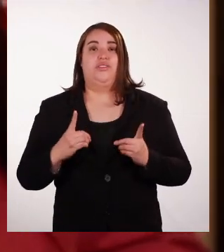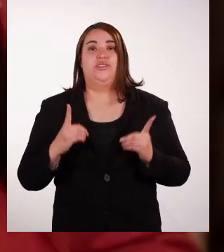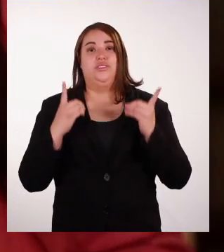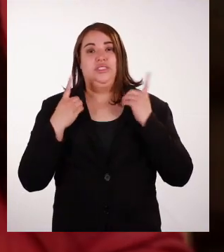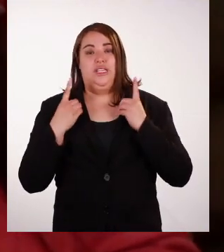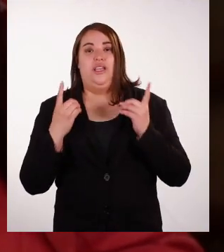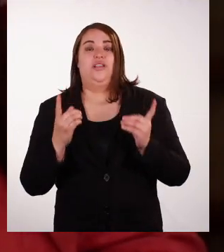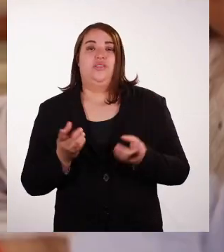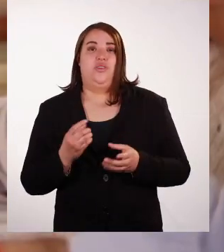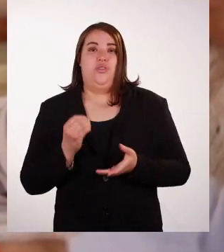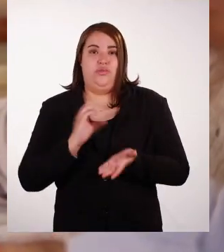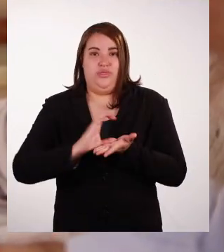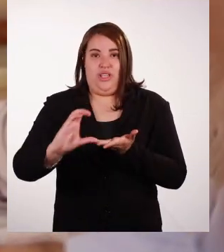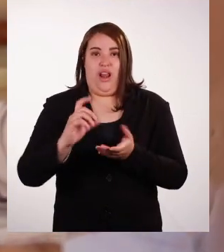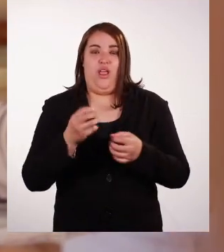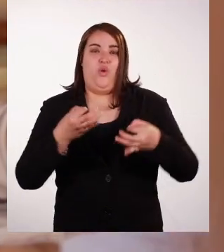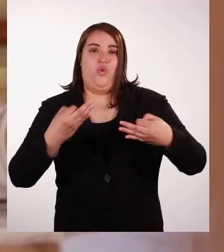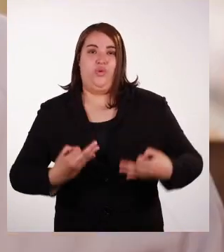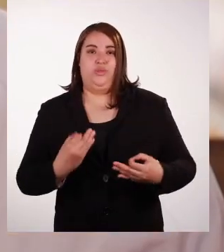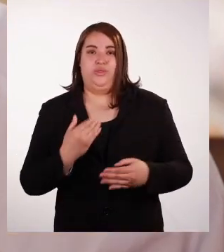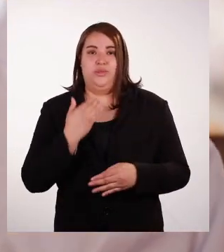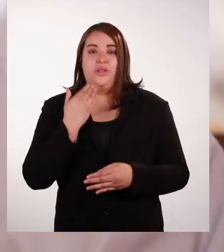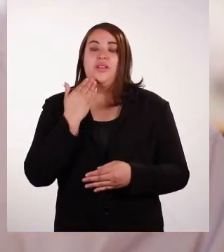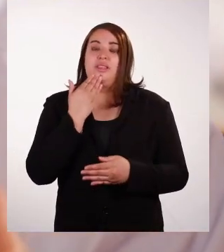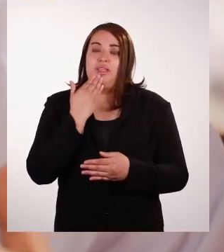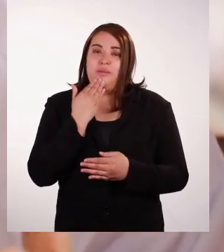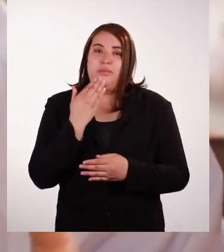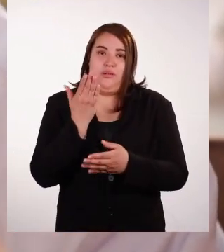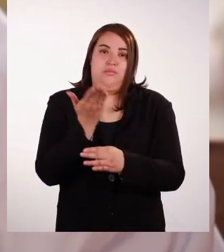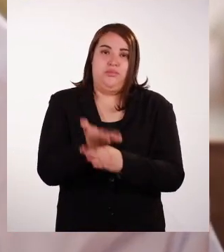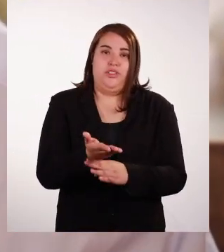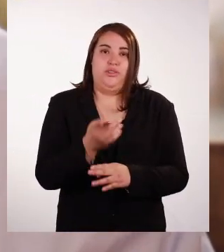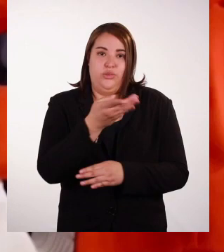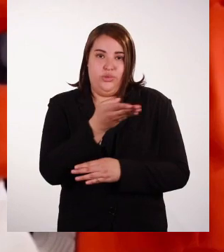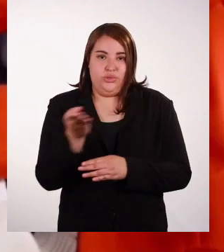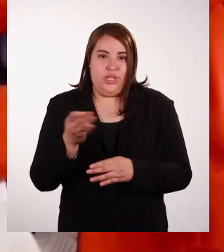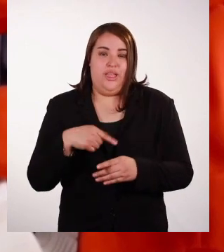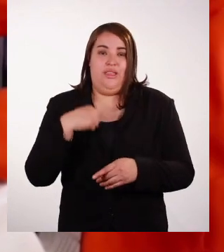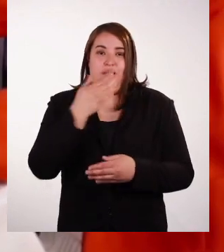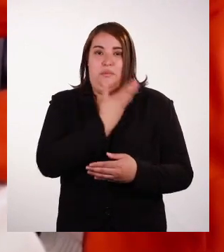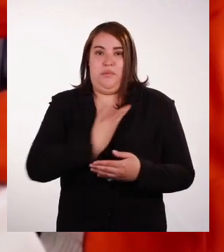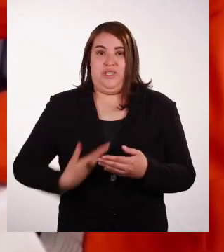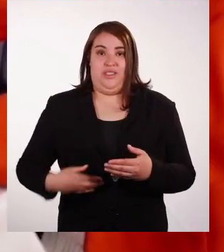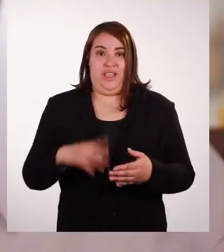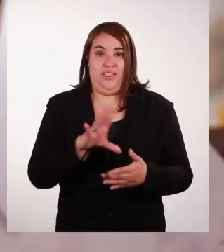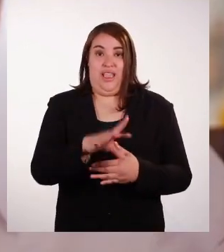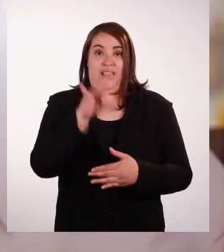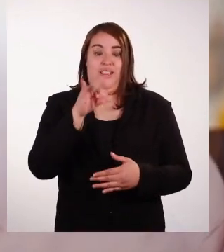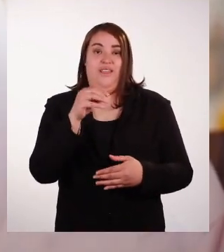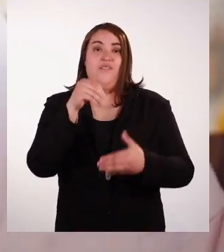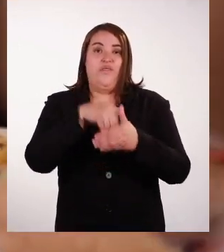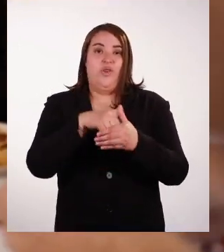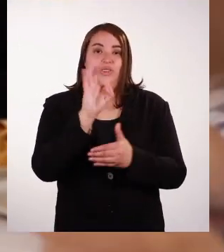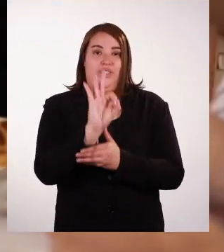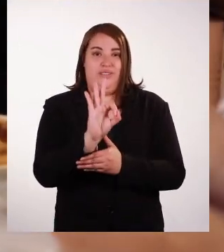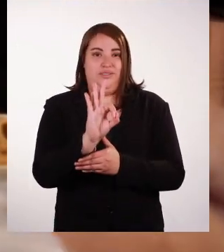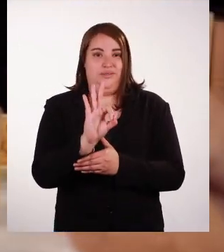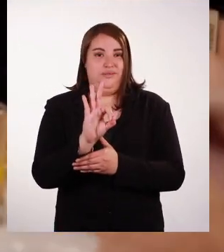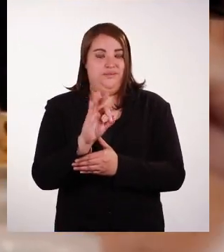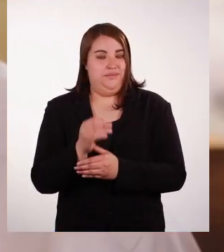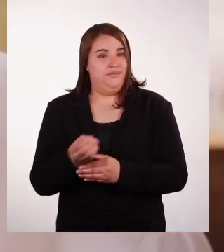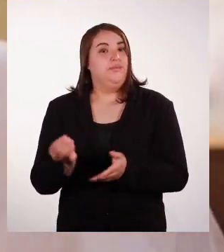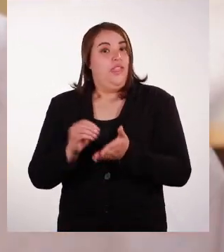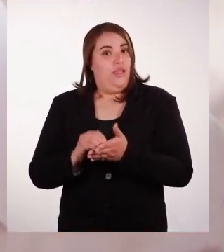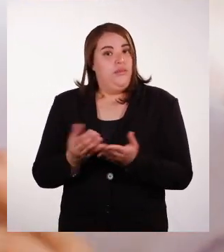un salario justo. Les pido también que en la elección presidencial voten por el número 3. Pero